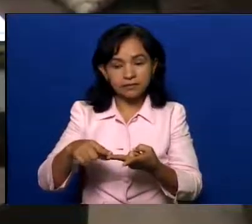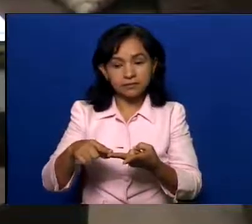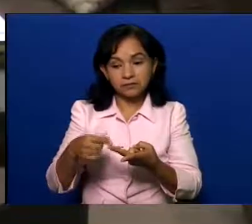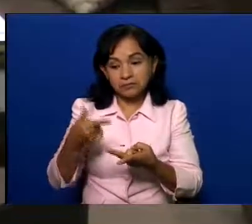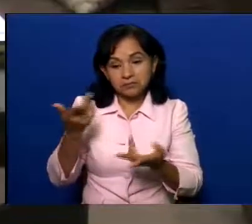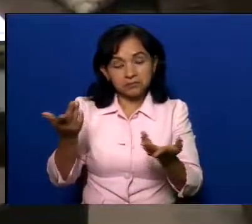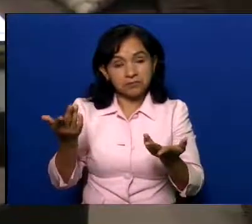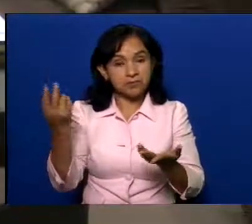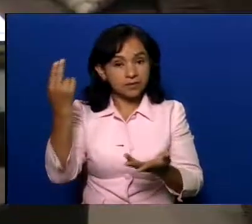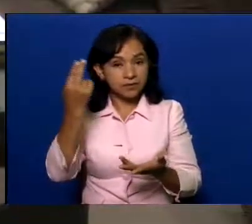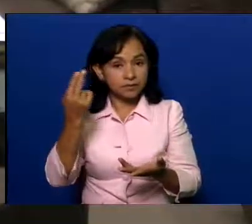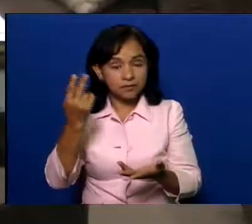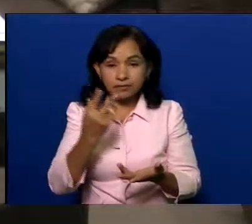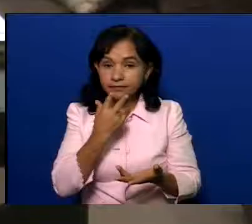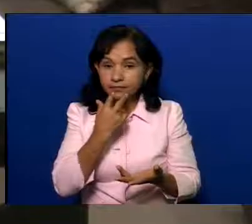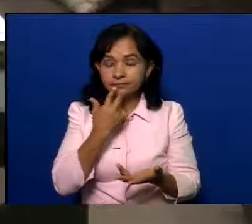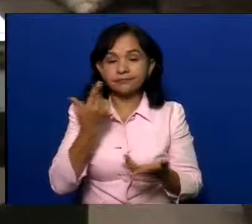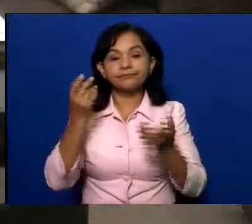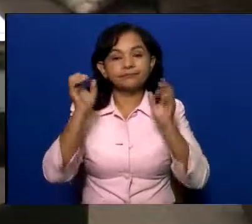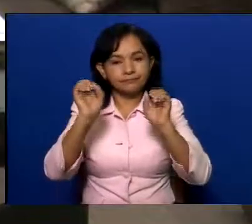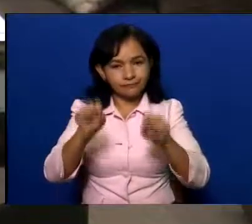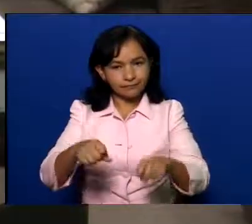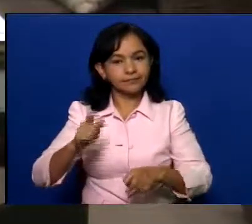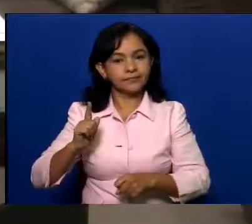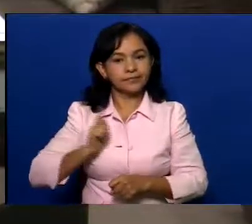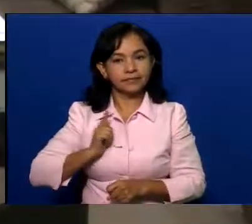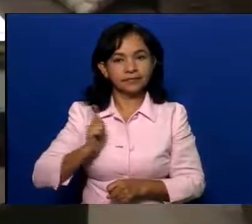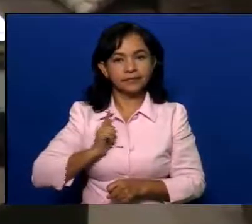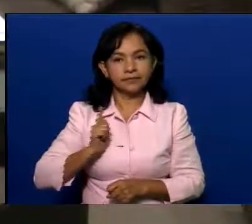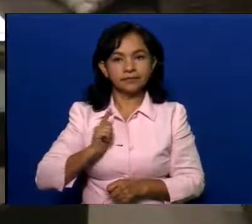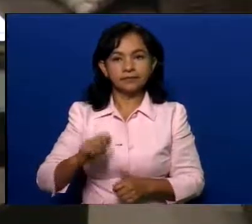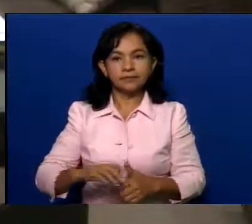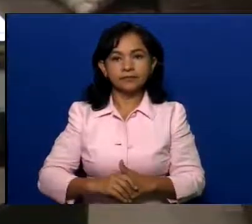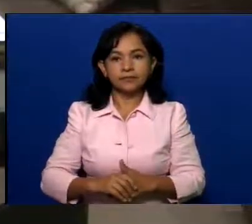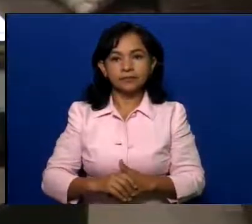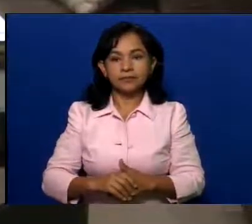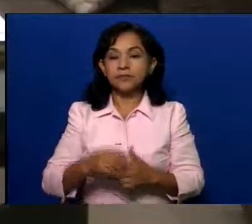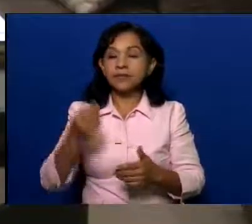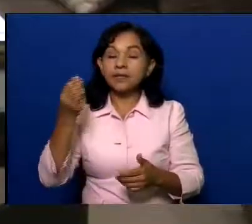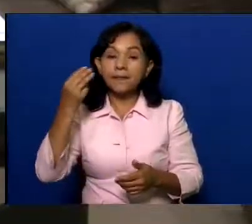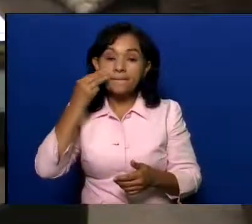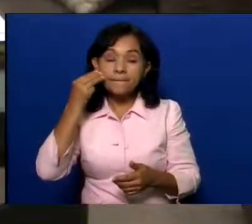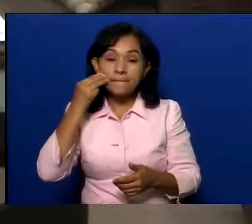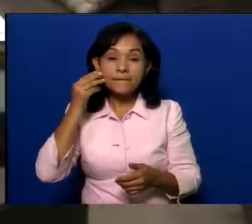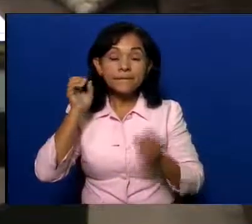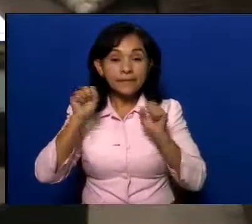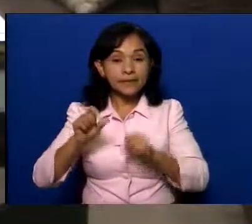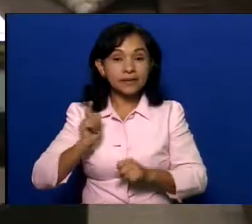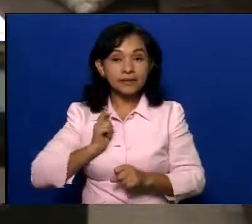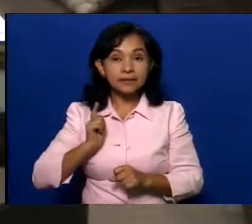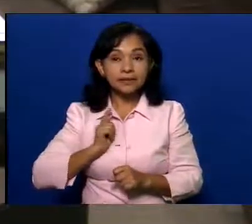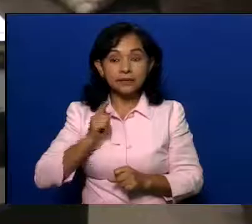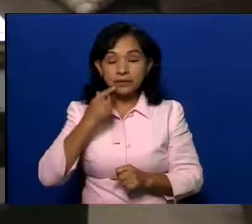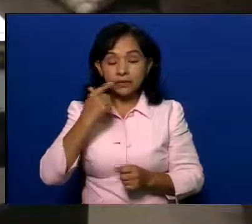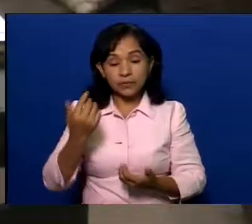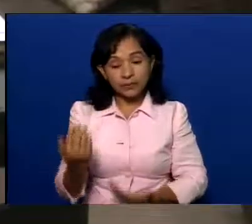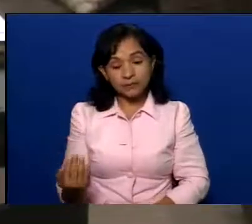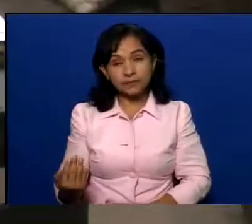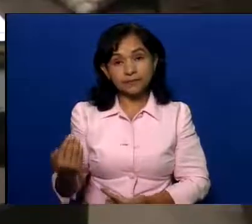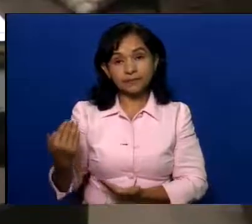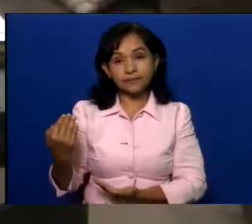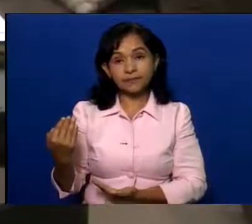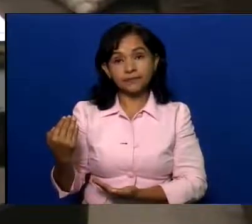situación que se presta. Por ejemplo, una cosa que favorece a la madre cuando da la lactancia, hace